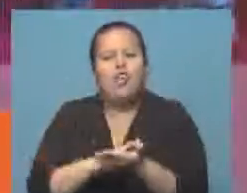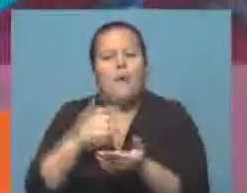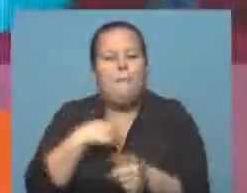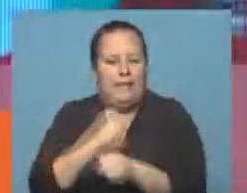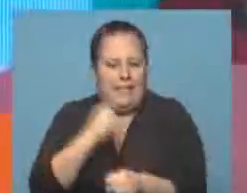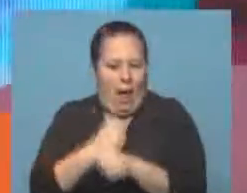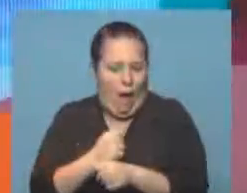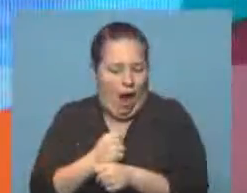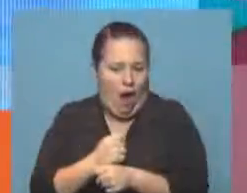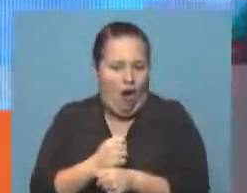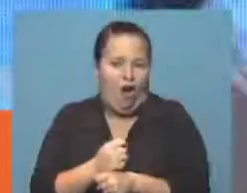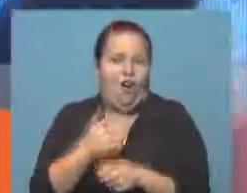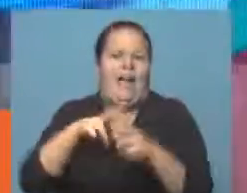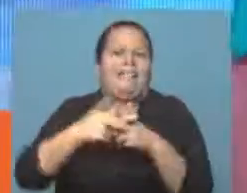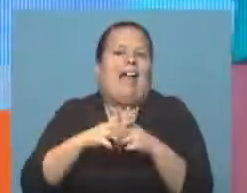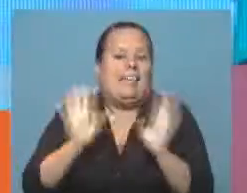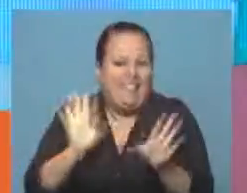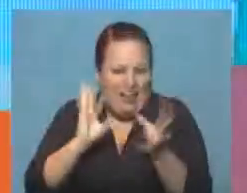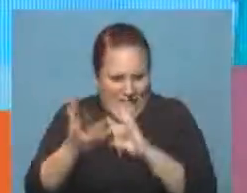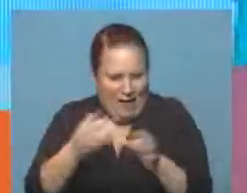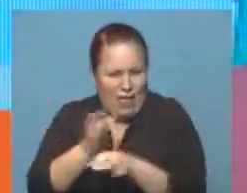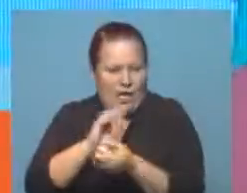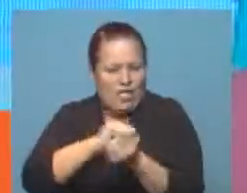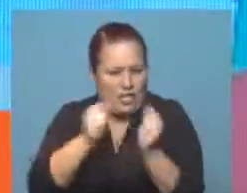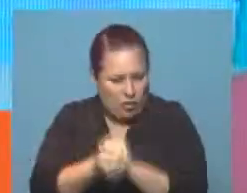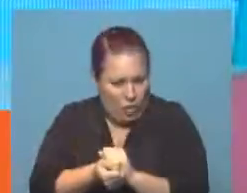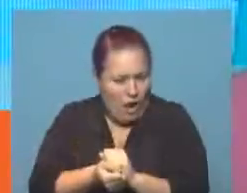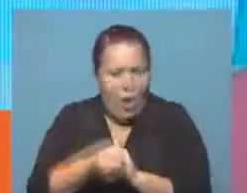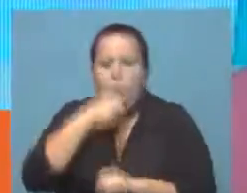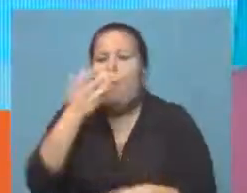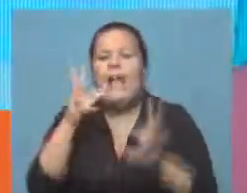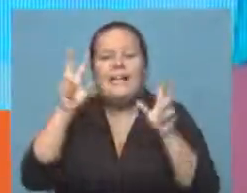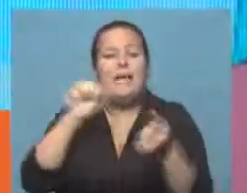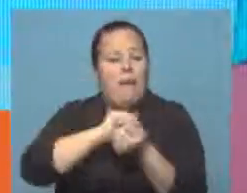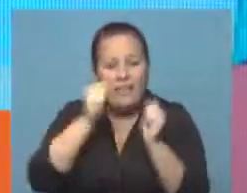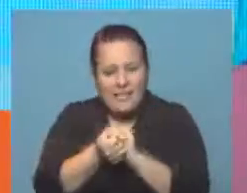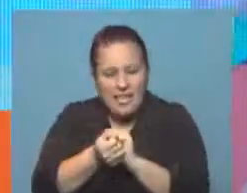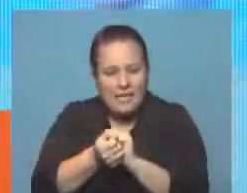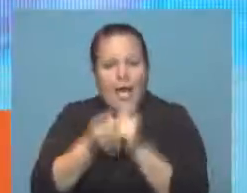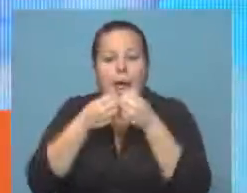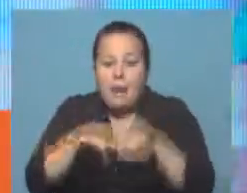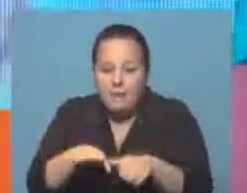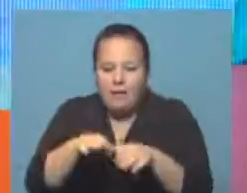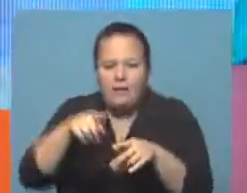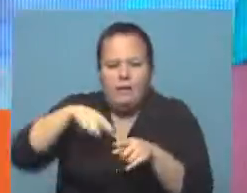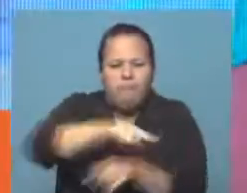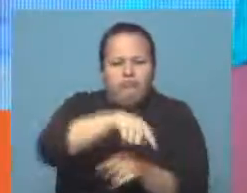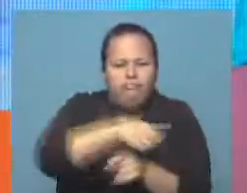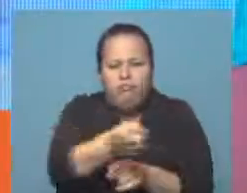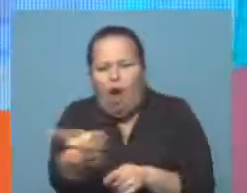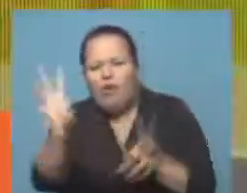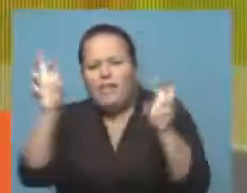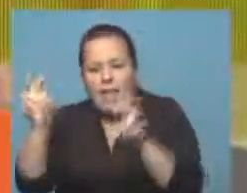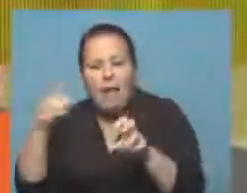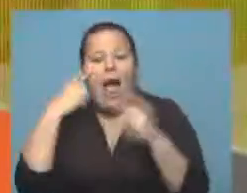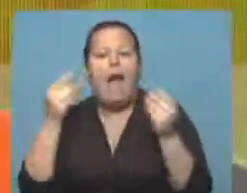trabajo como tallerista, digamos, en la educación sexual. Que cualquier tema de sexualidad abre a un montón de otros temas y